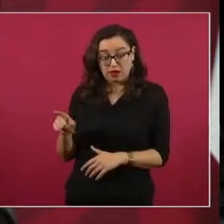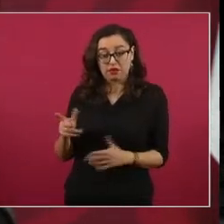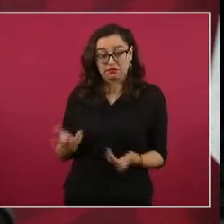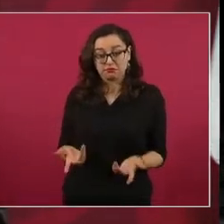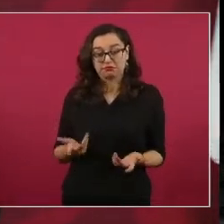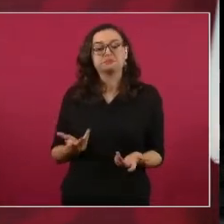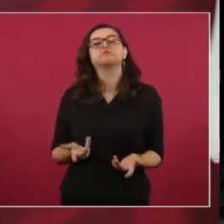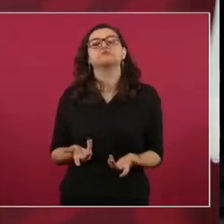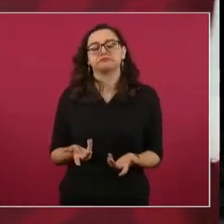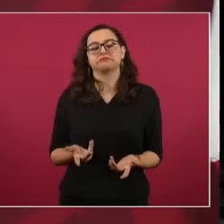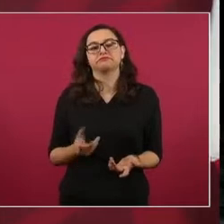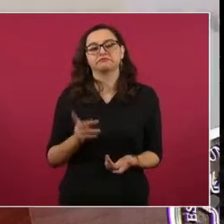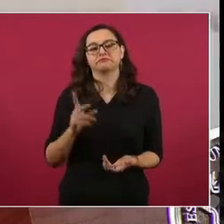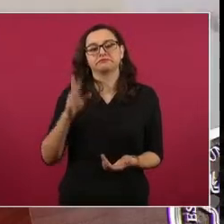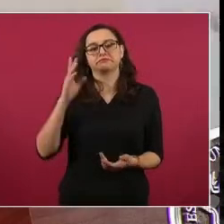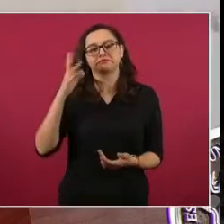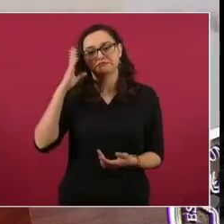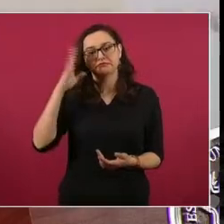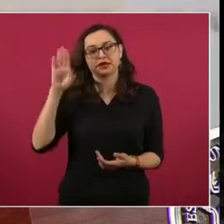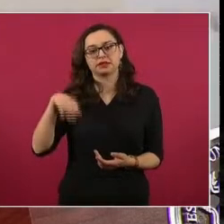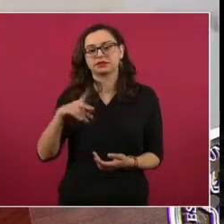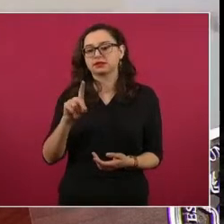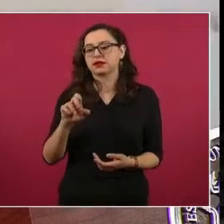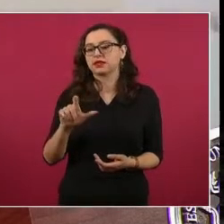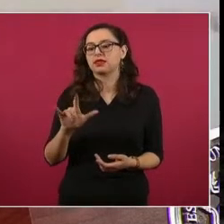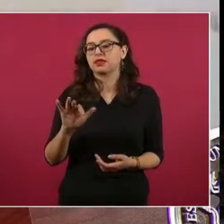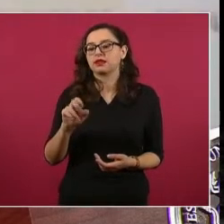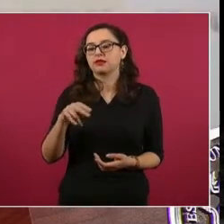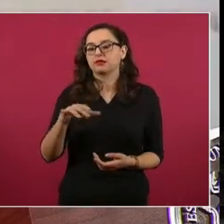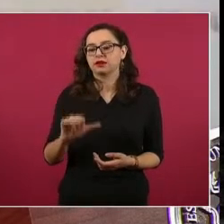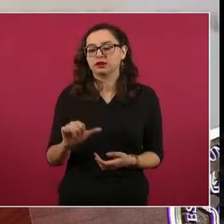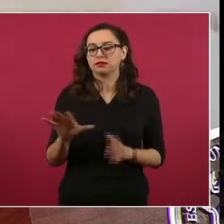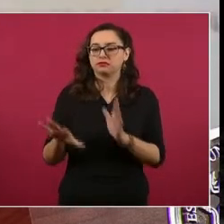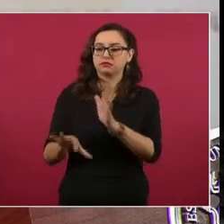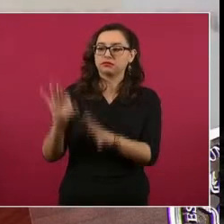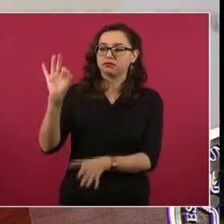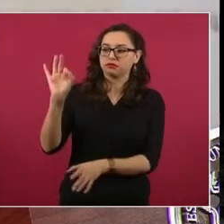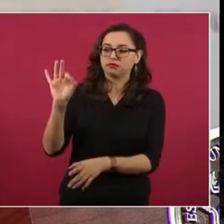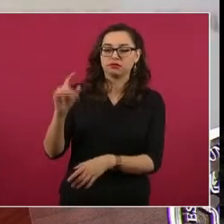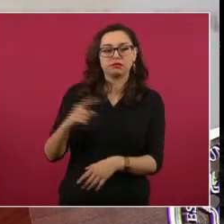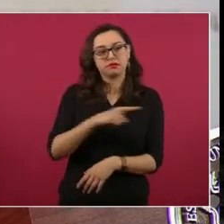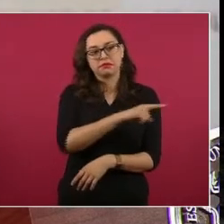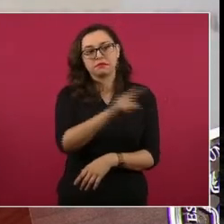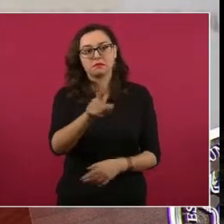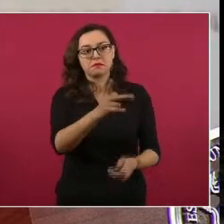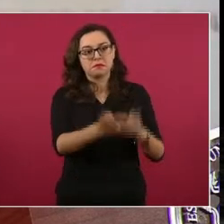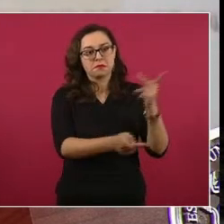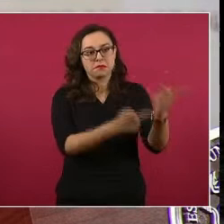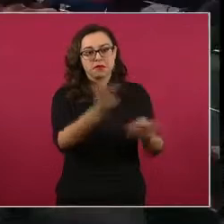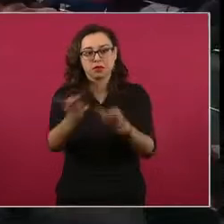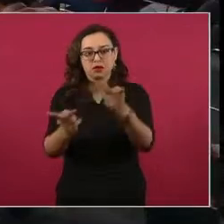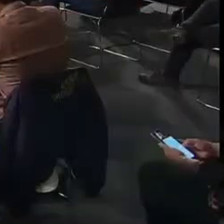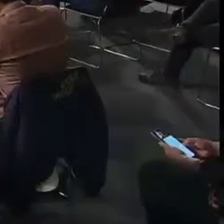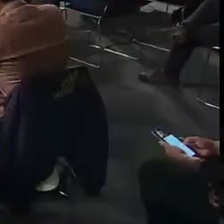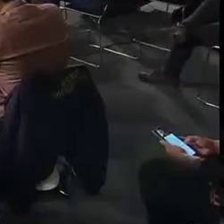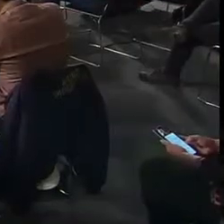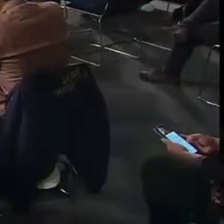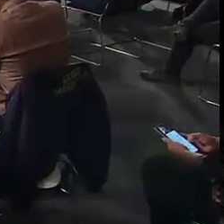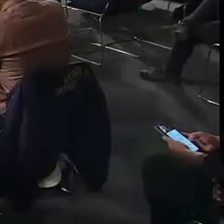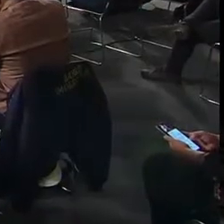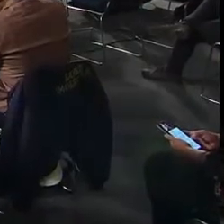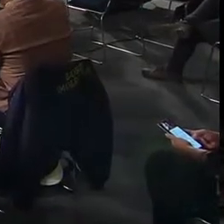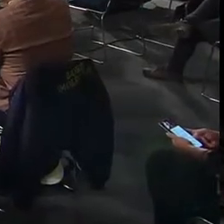mexico la maestra del final gómez álvarez que es una mujer buena